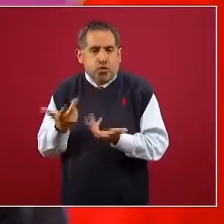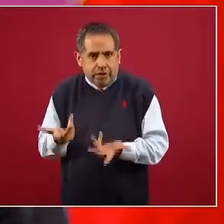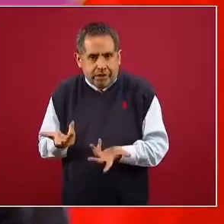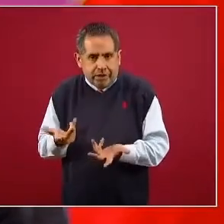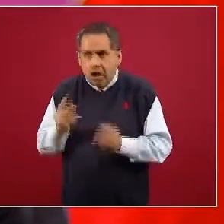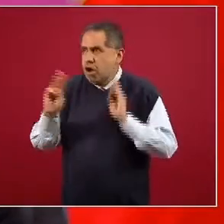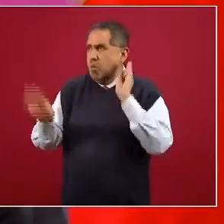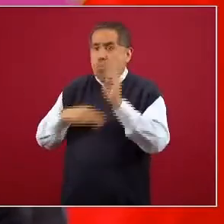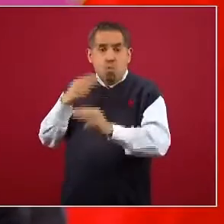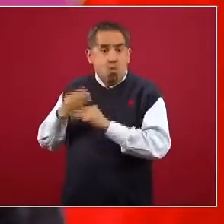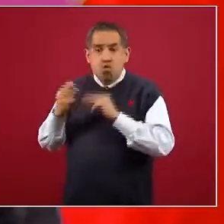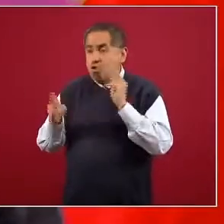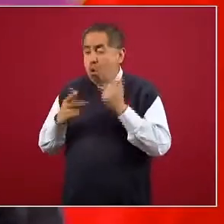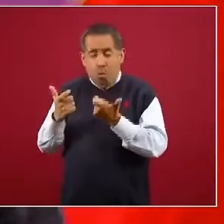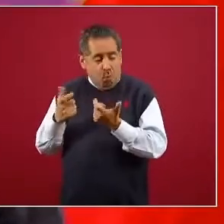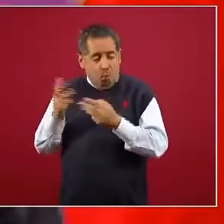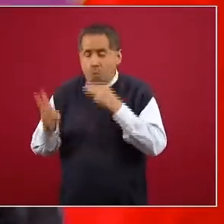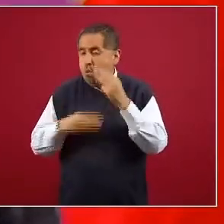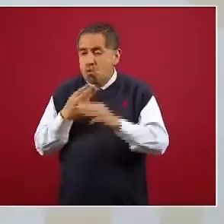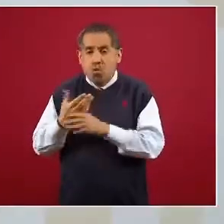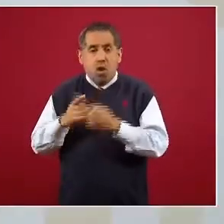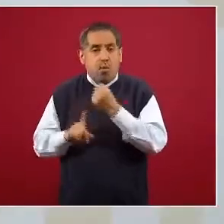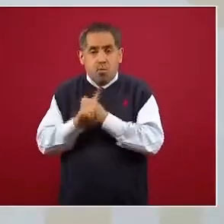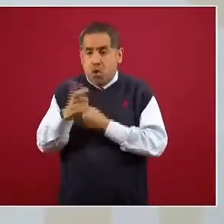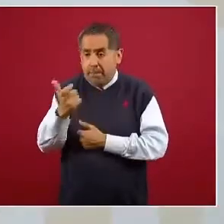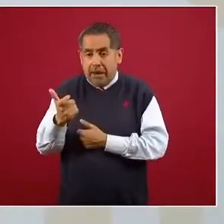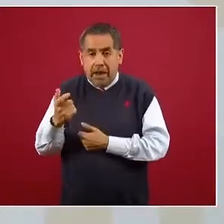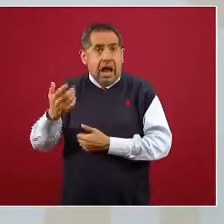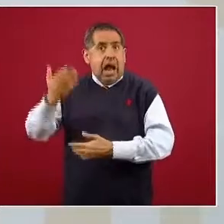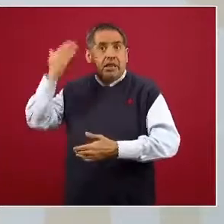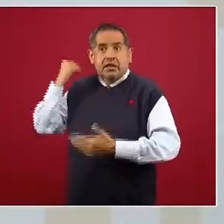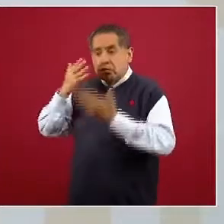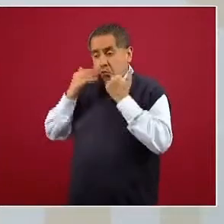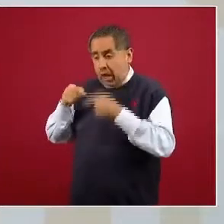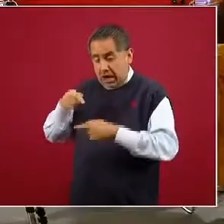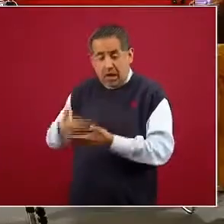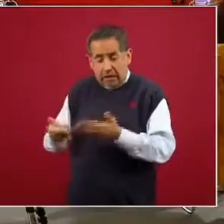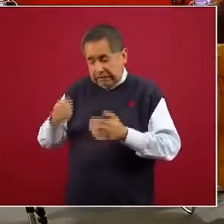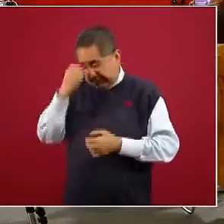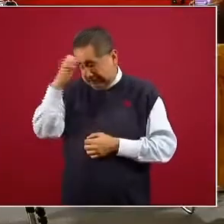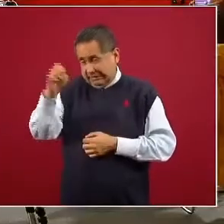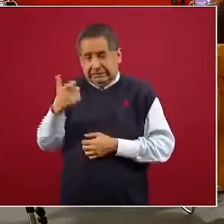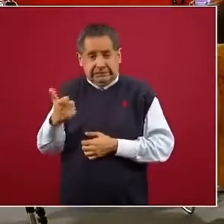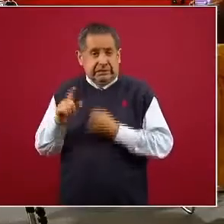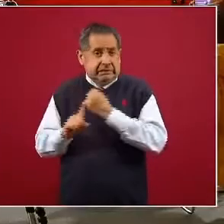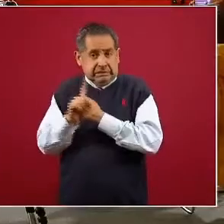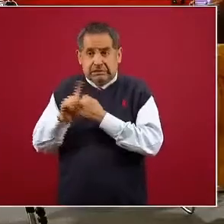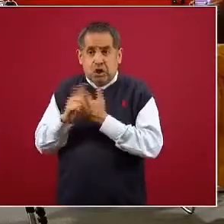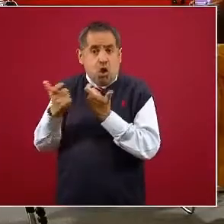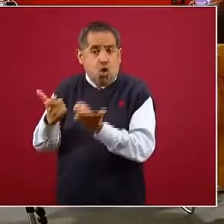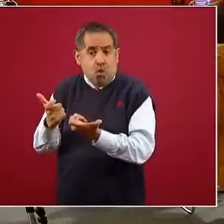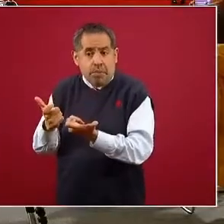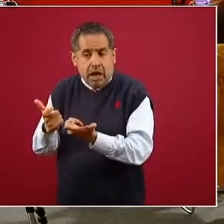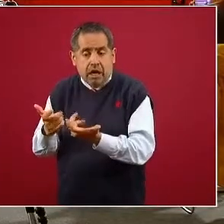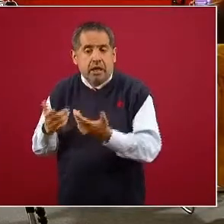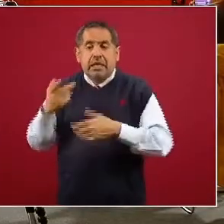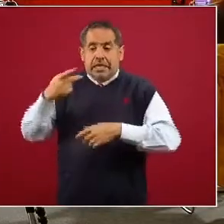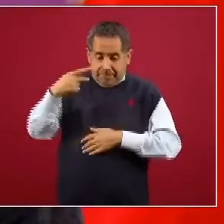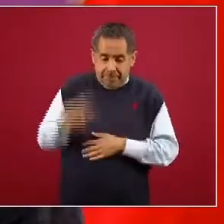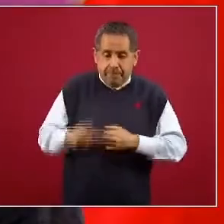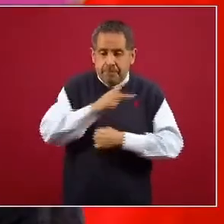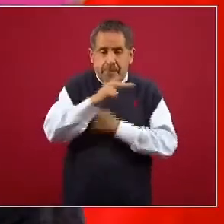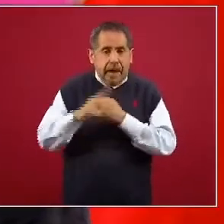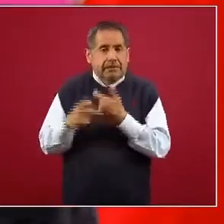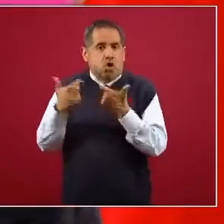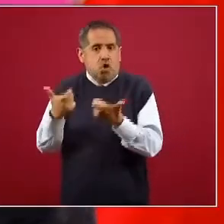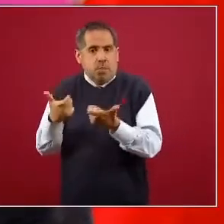mundial muy importante, sin precedentes en un siglo, y una afectación de las economías